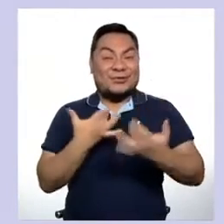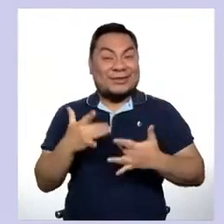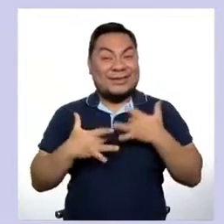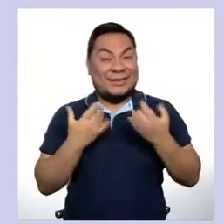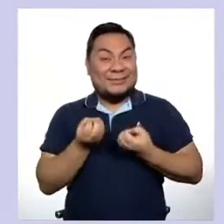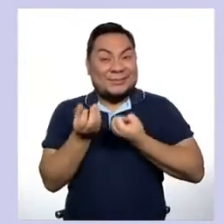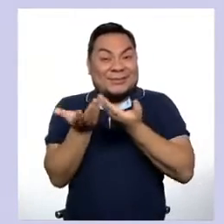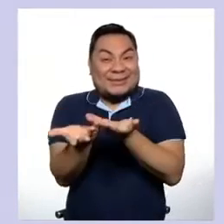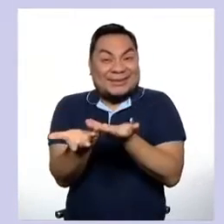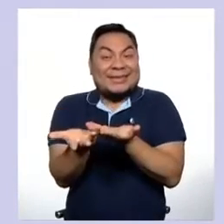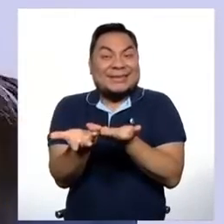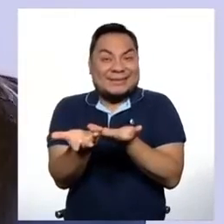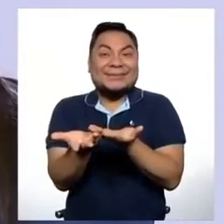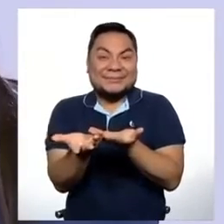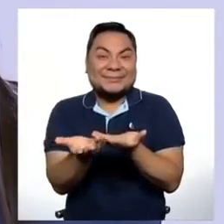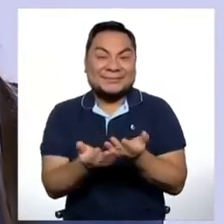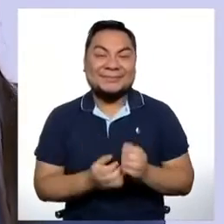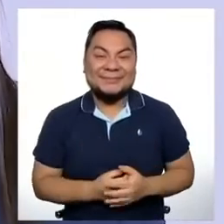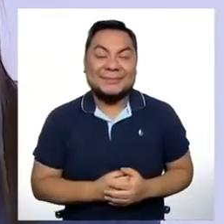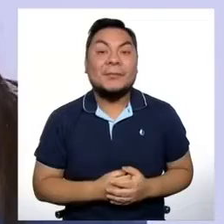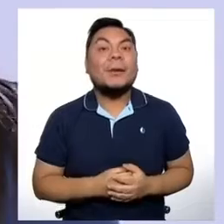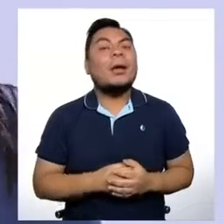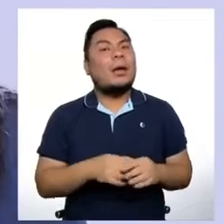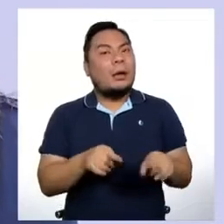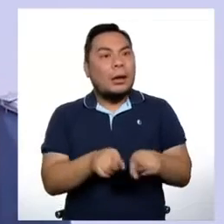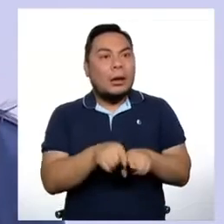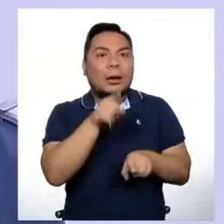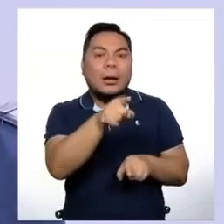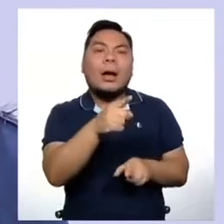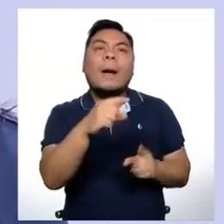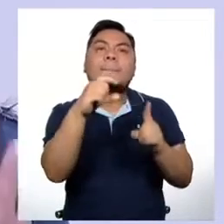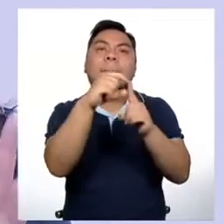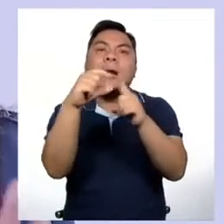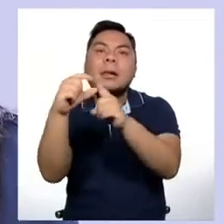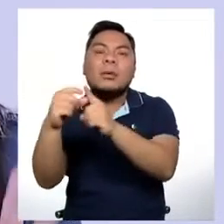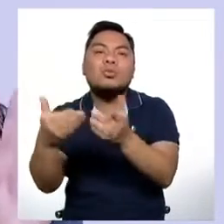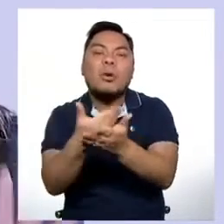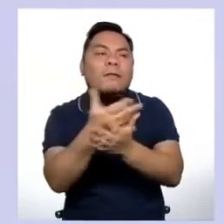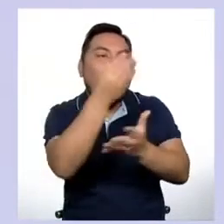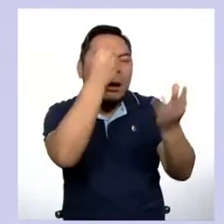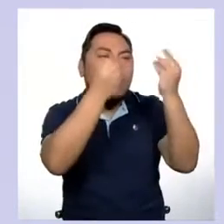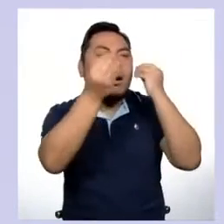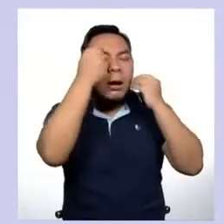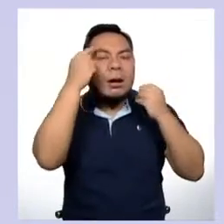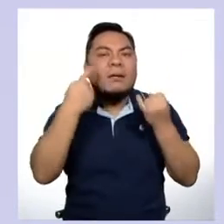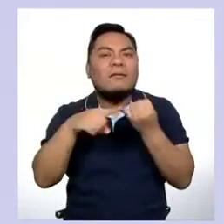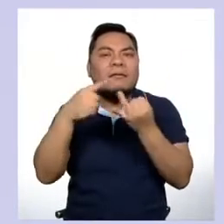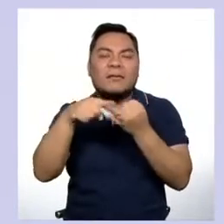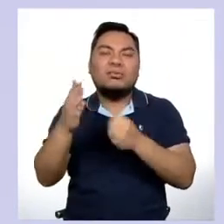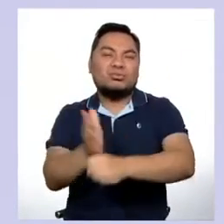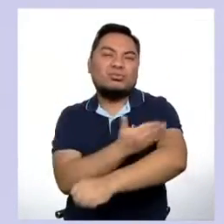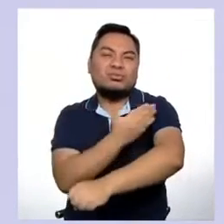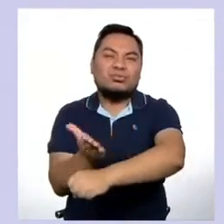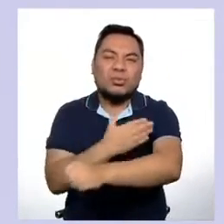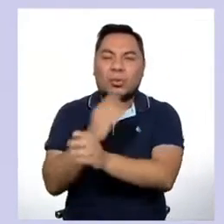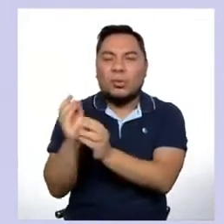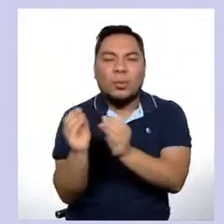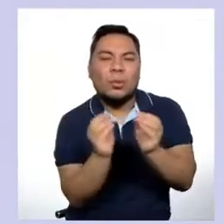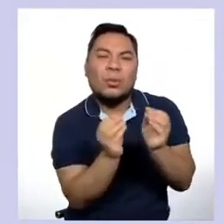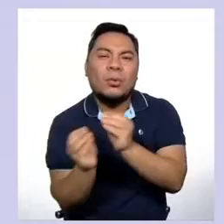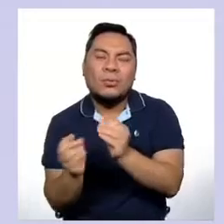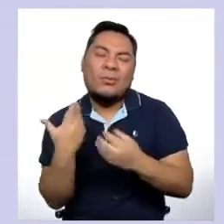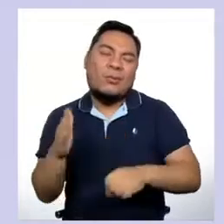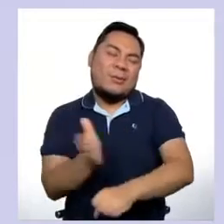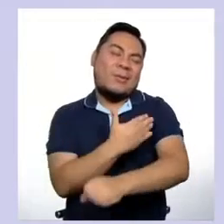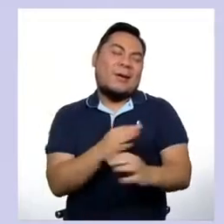sentimientos? ¡Sí! También conocemos palabras nuevas y exploramos diversos sonidos y ritmos. ¡La música es